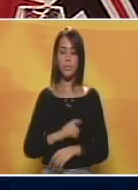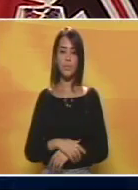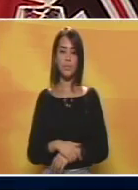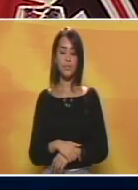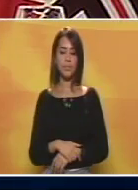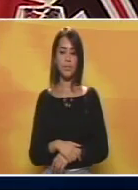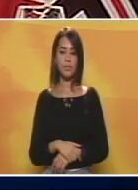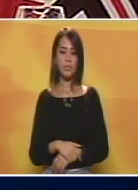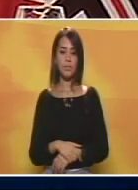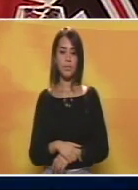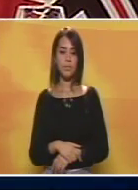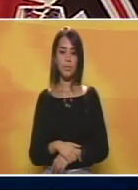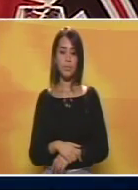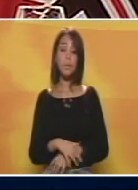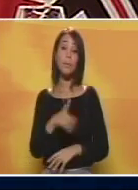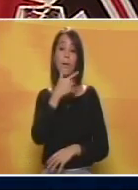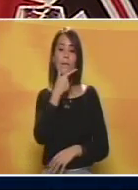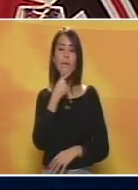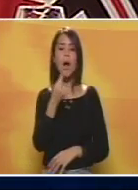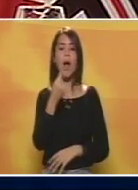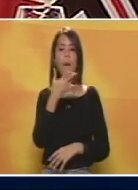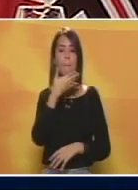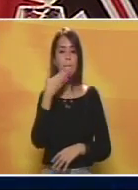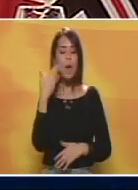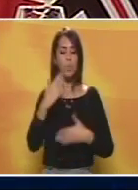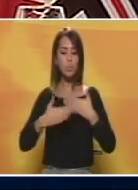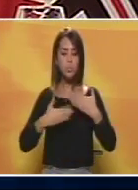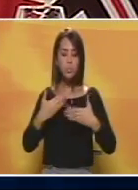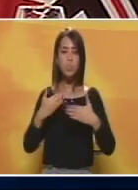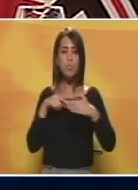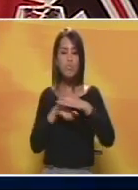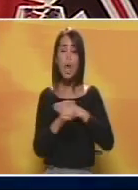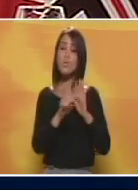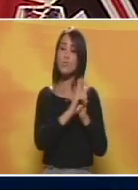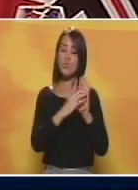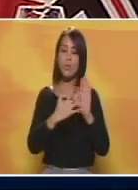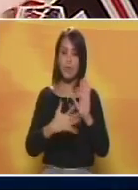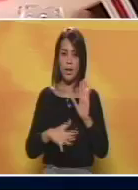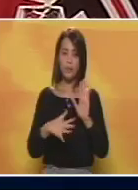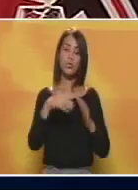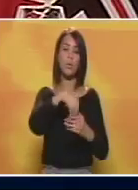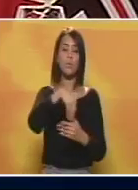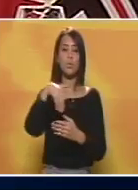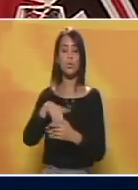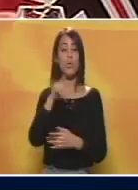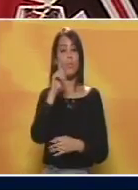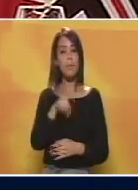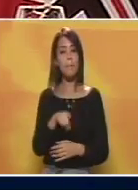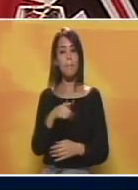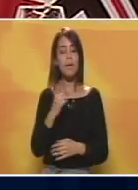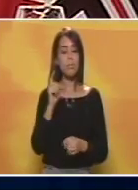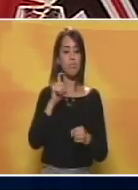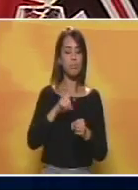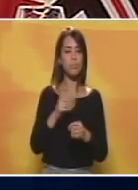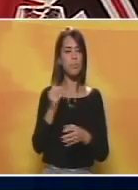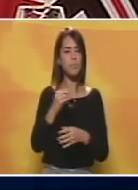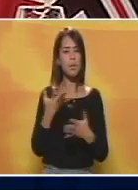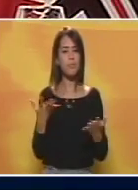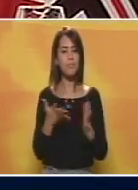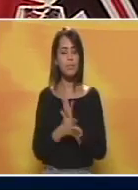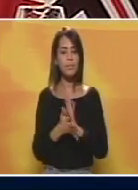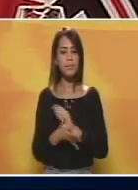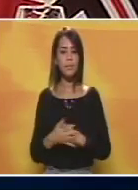discapacidad para así facilitar su acceso y su derecho al voto. Asimismo, estamos incluyendo en